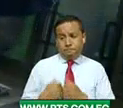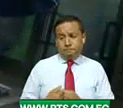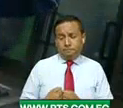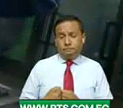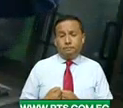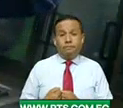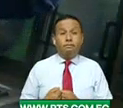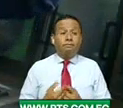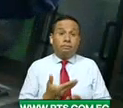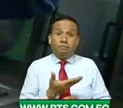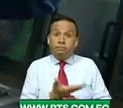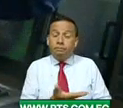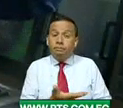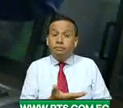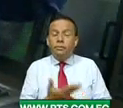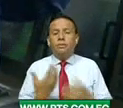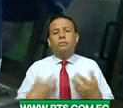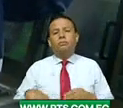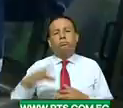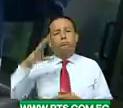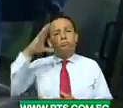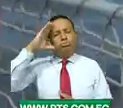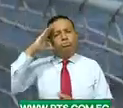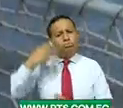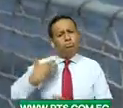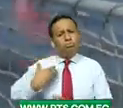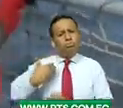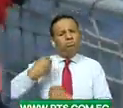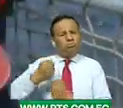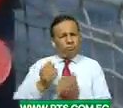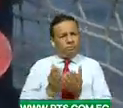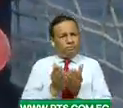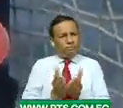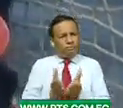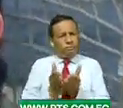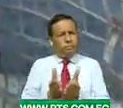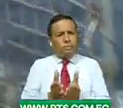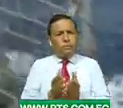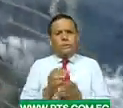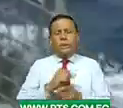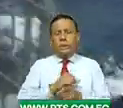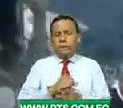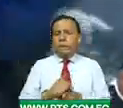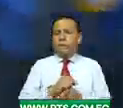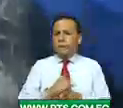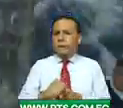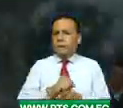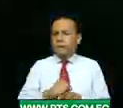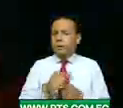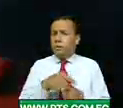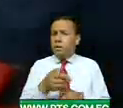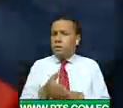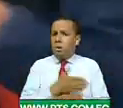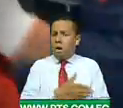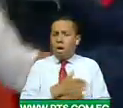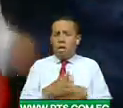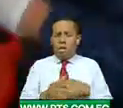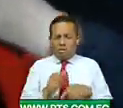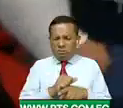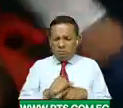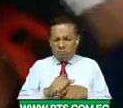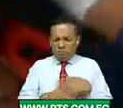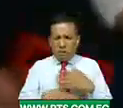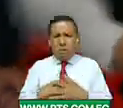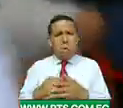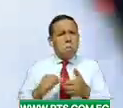Armada realizando ejercicios de entrenamiento a decenas de millas de las costas manabitas para estar listos no solo en defender la soberanía de nuestro país